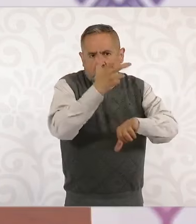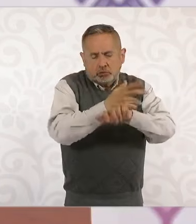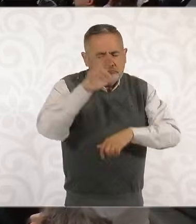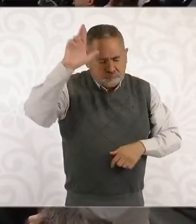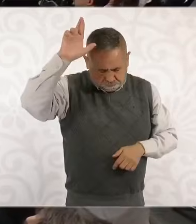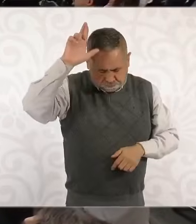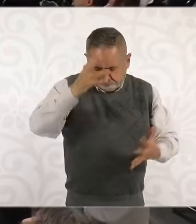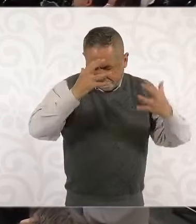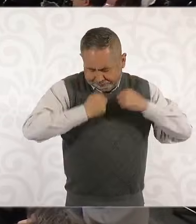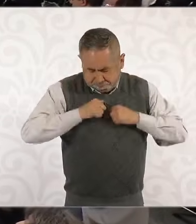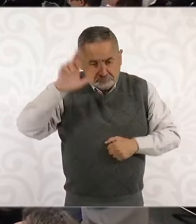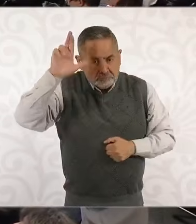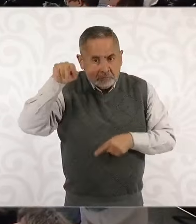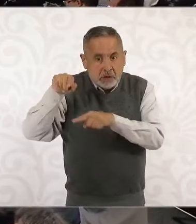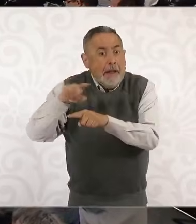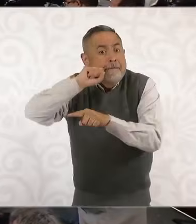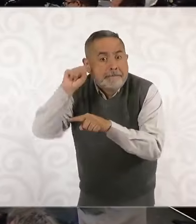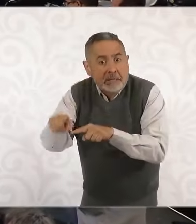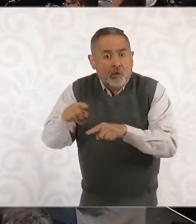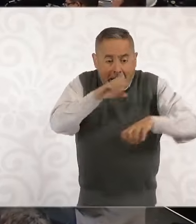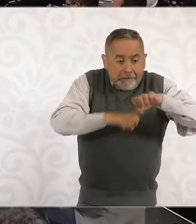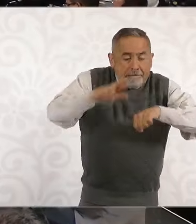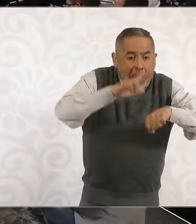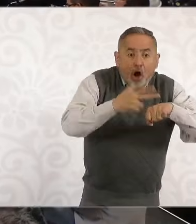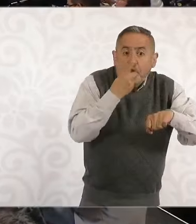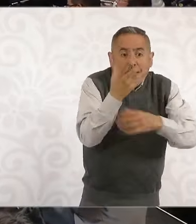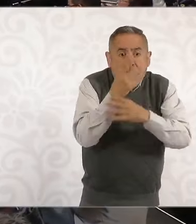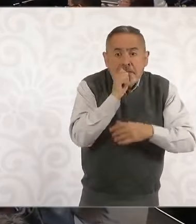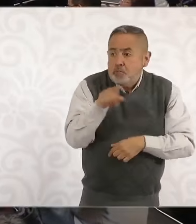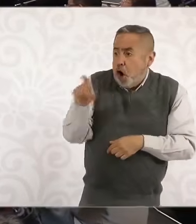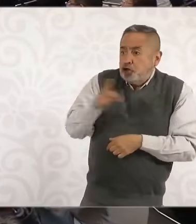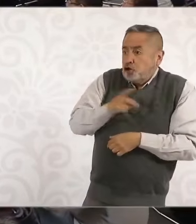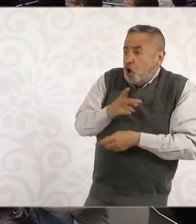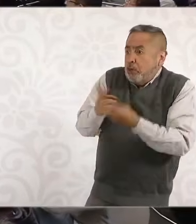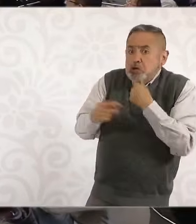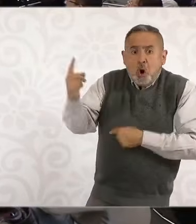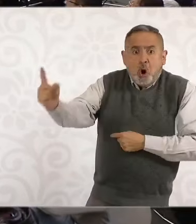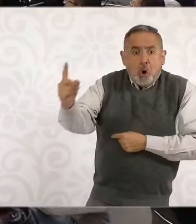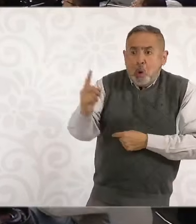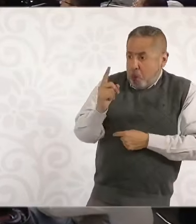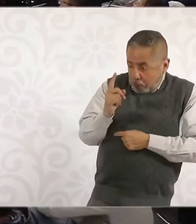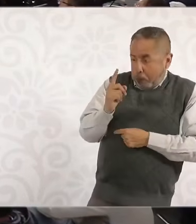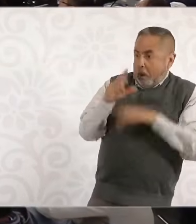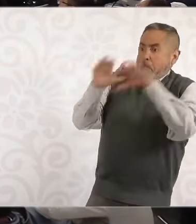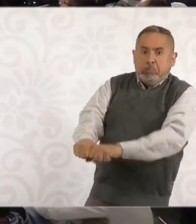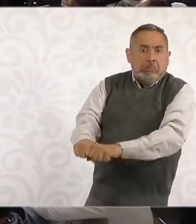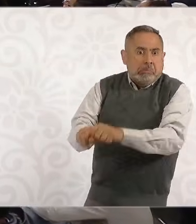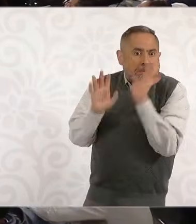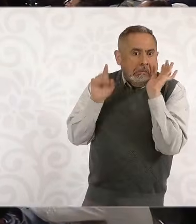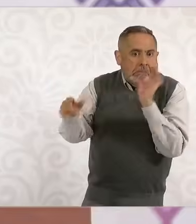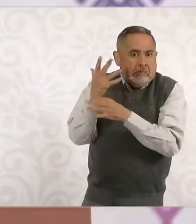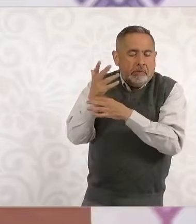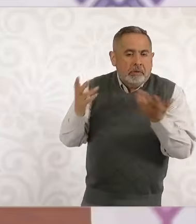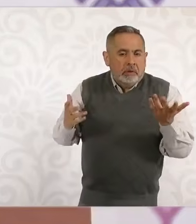Unidos. Lo dijo el propio embajador de Estados Unidos en México. Entonces, ¿cuál fue la